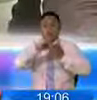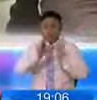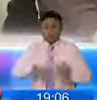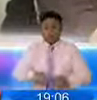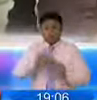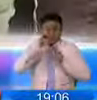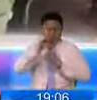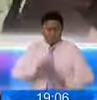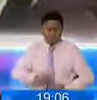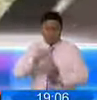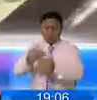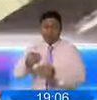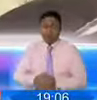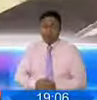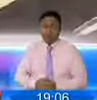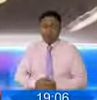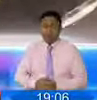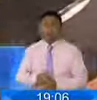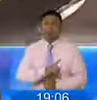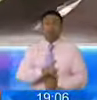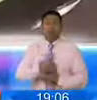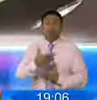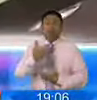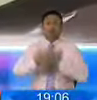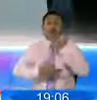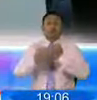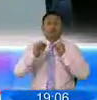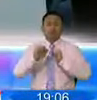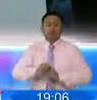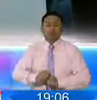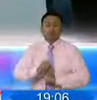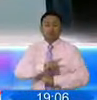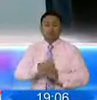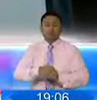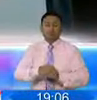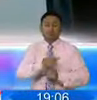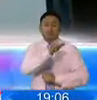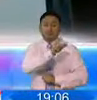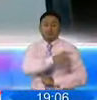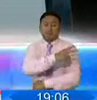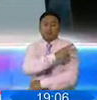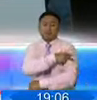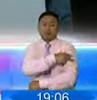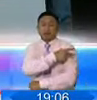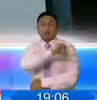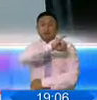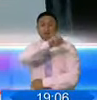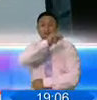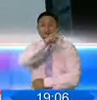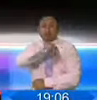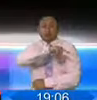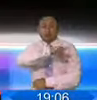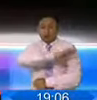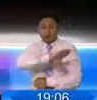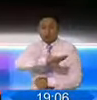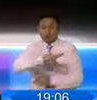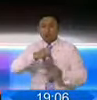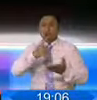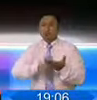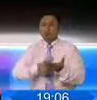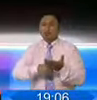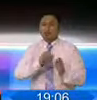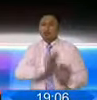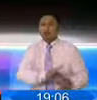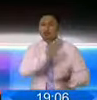a través de este recurso legal desde la judicatura se demanda se analice la sensación de funciones ajustado jiang y los vocales como lo